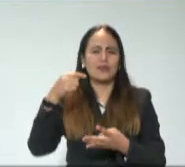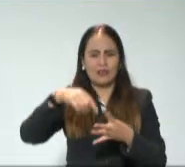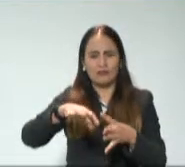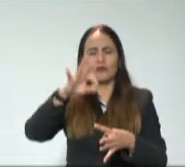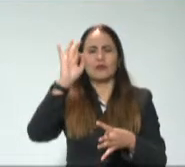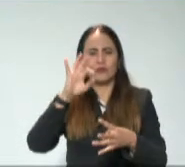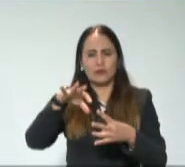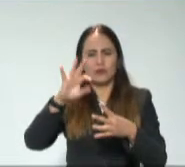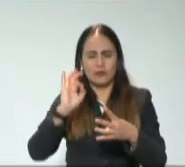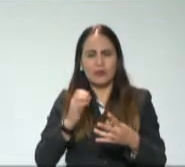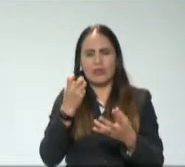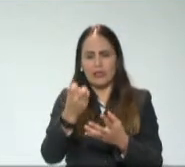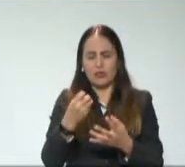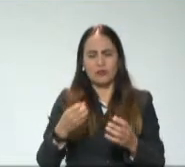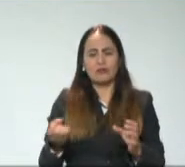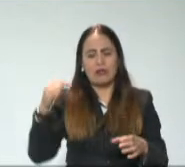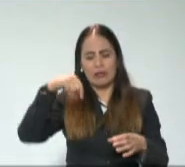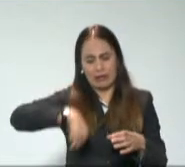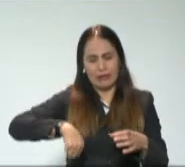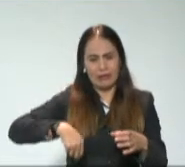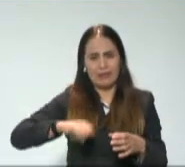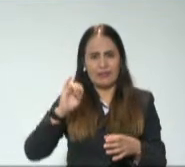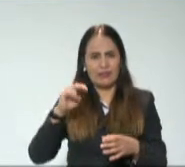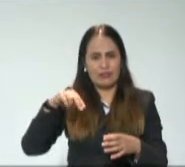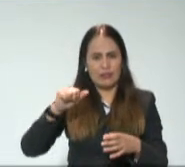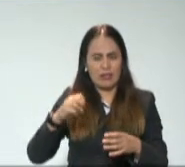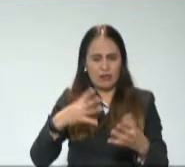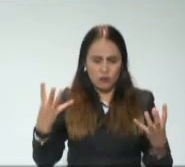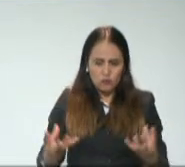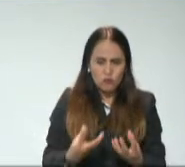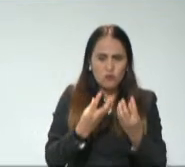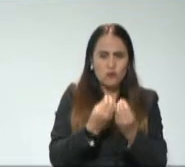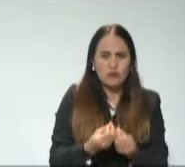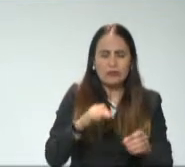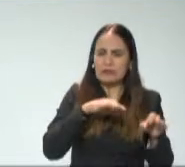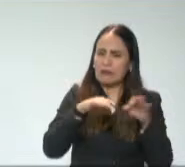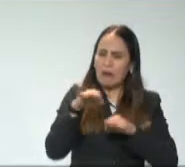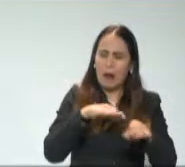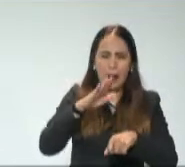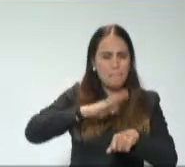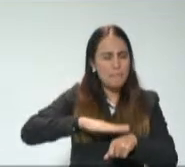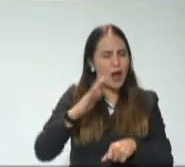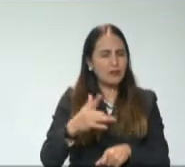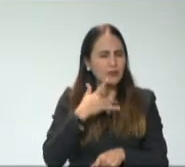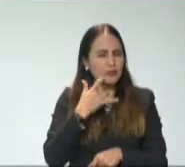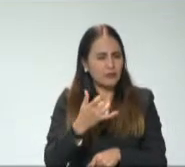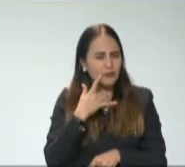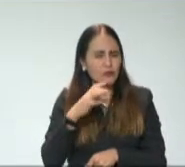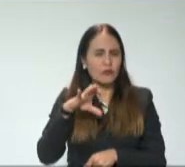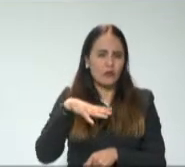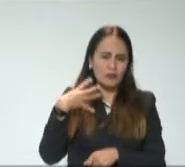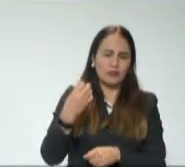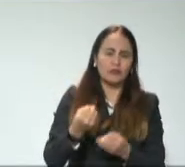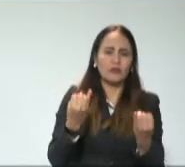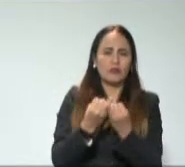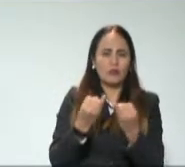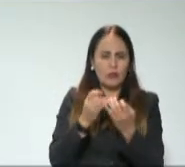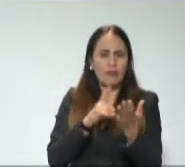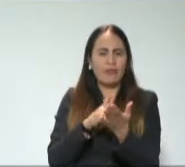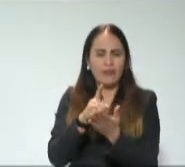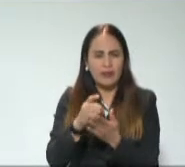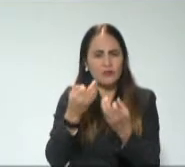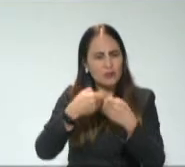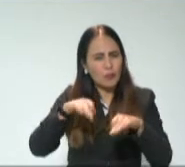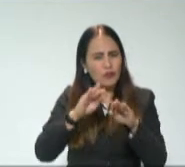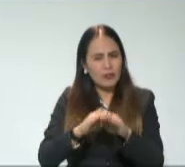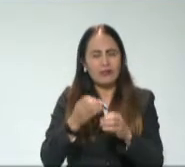fortalecerán tanto a este importante a esta importante institución como a los derechos fundamentales de acceso a la